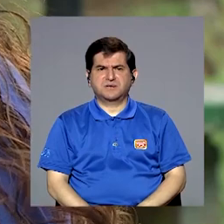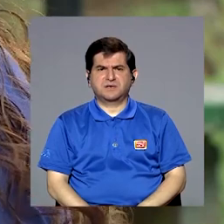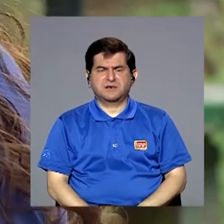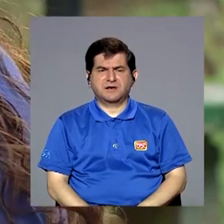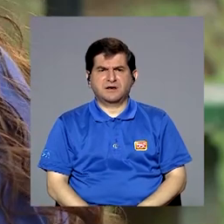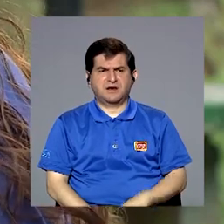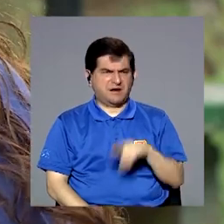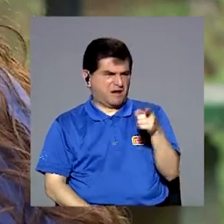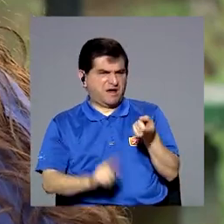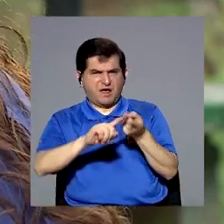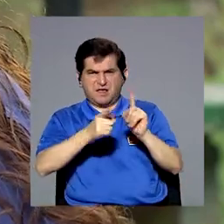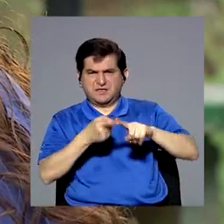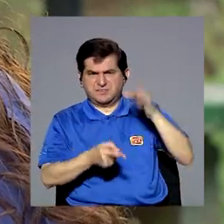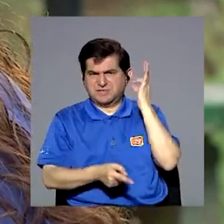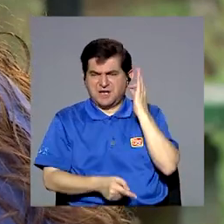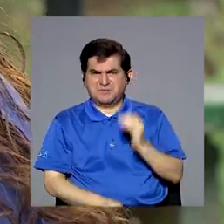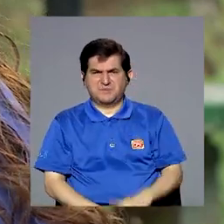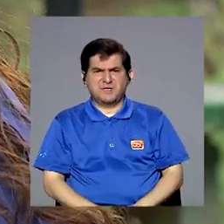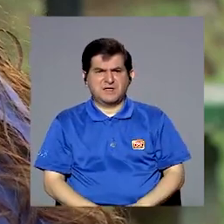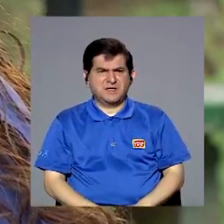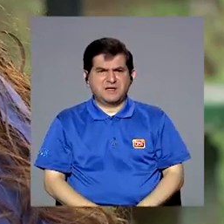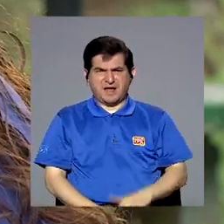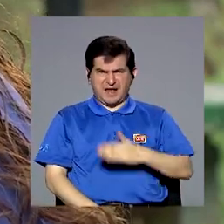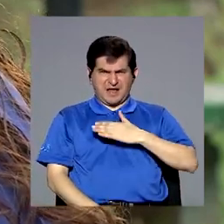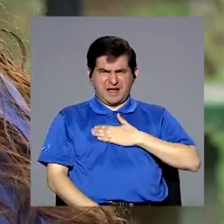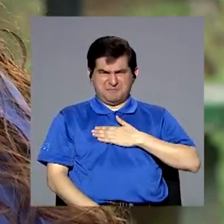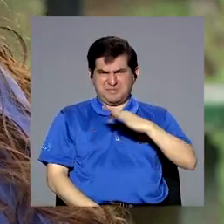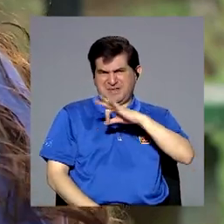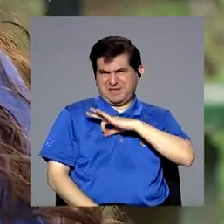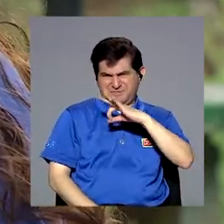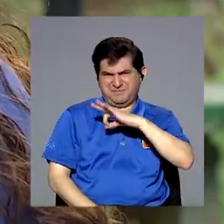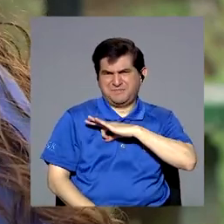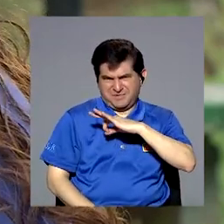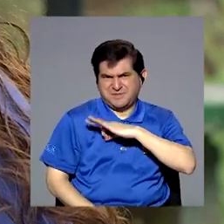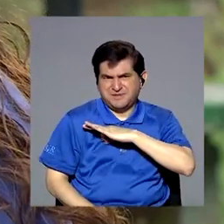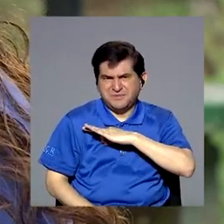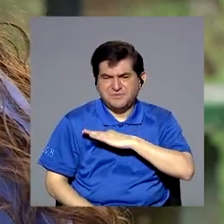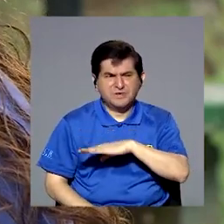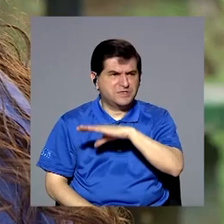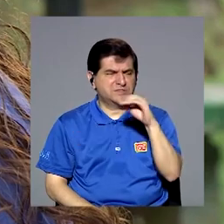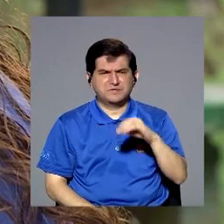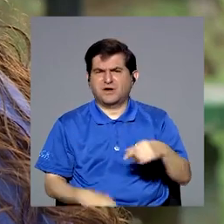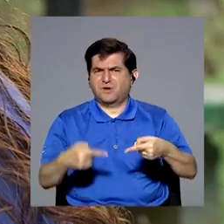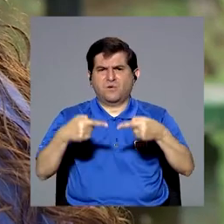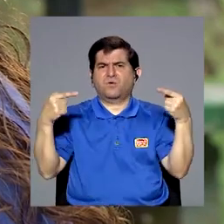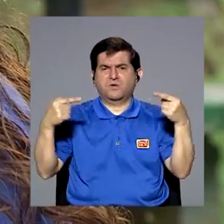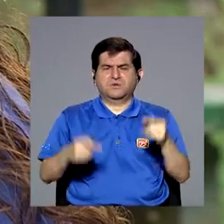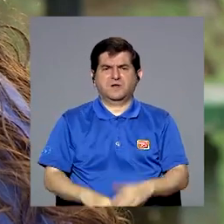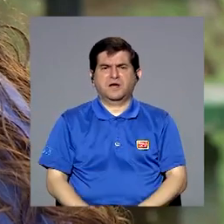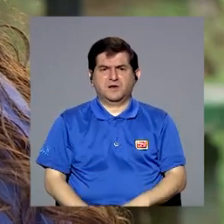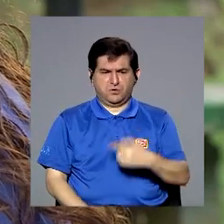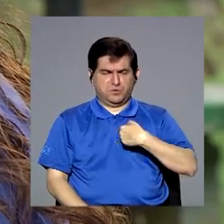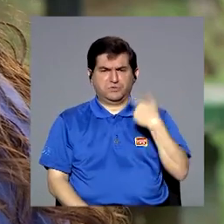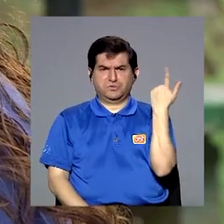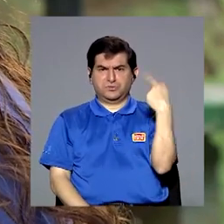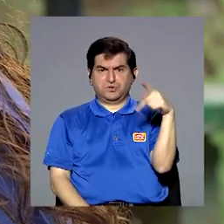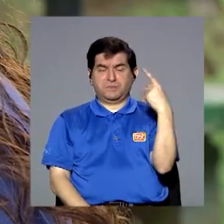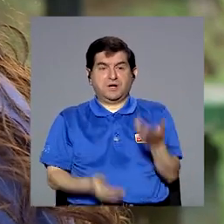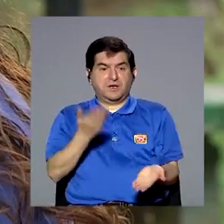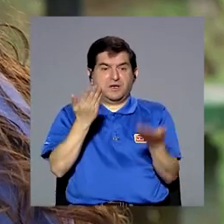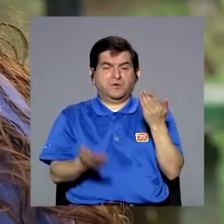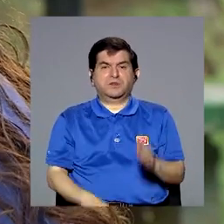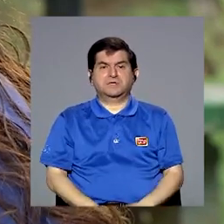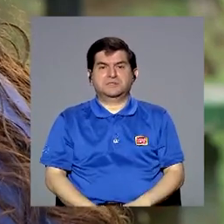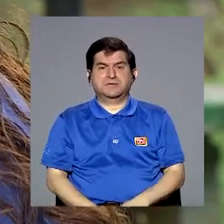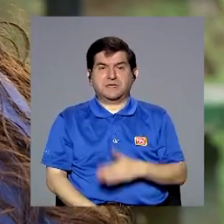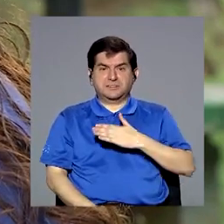chica, esta amiga realmente está buscando un bien para mí o no, o esto me va a poner en riesgo de que tal